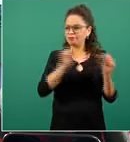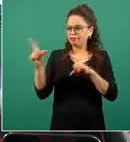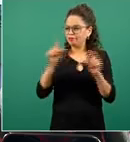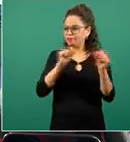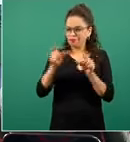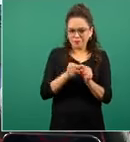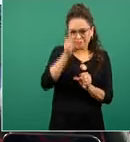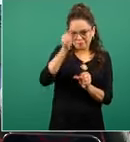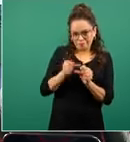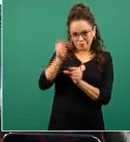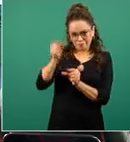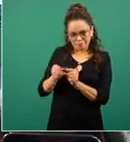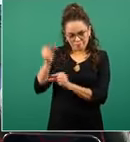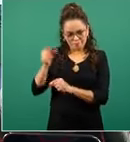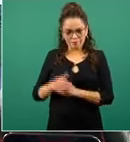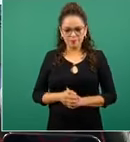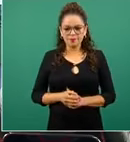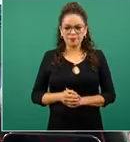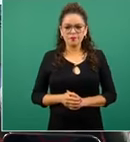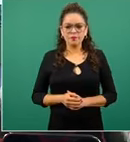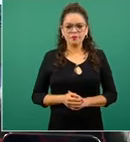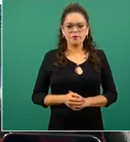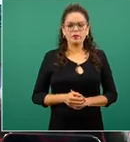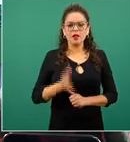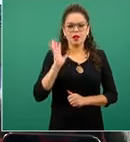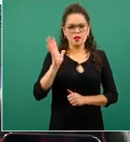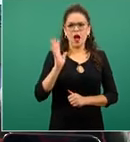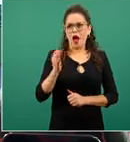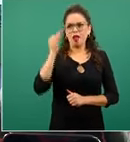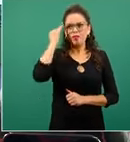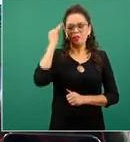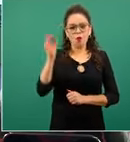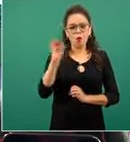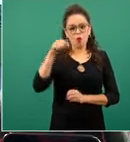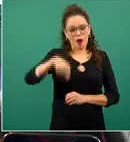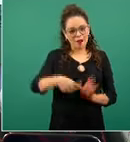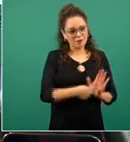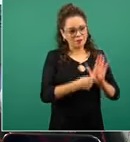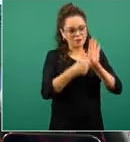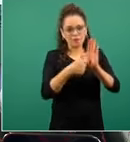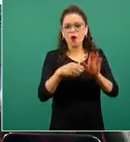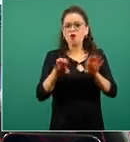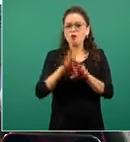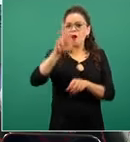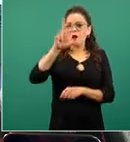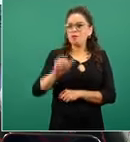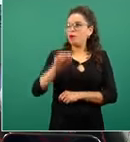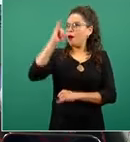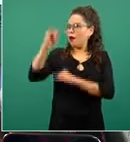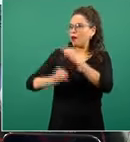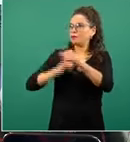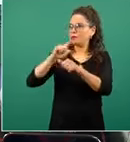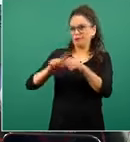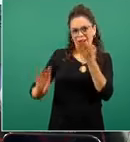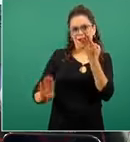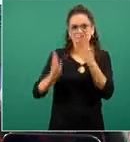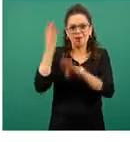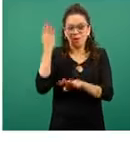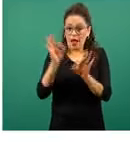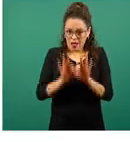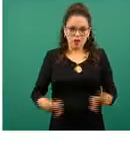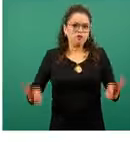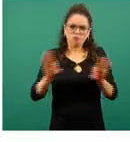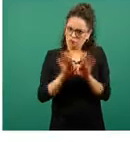poco. Teníamos un buen rato que no presentábamos el panorama internacional y es importante comentarlo